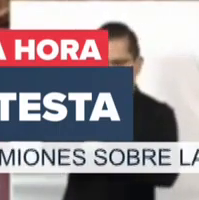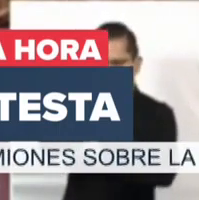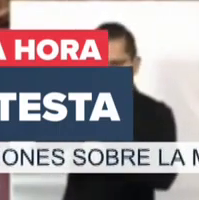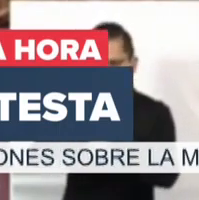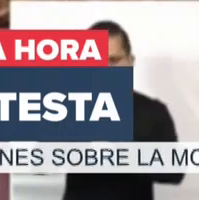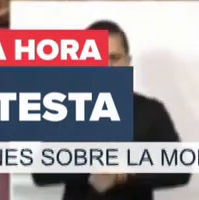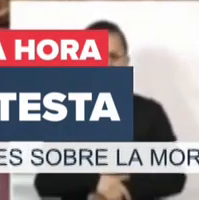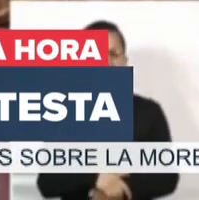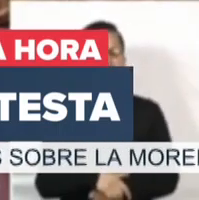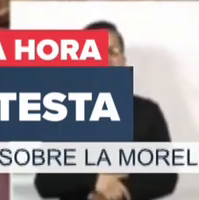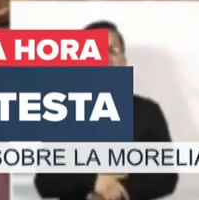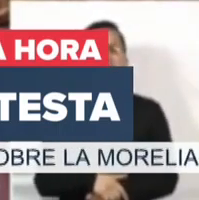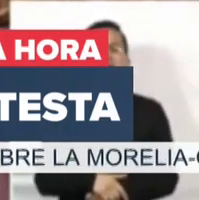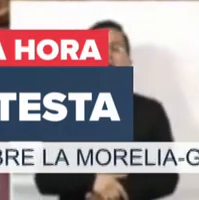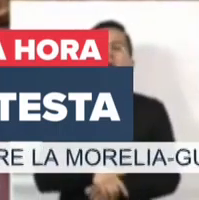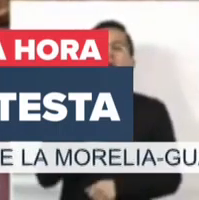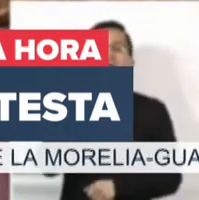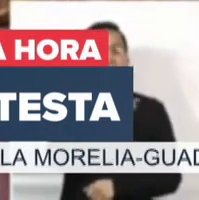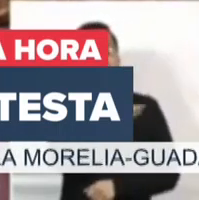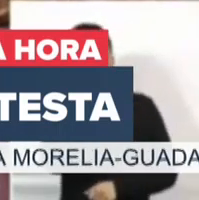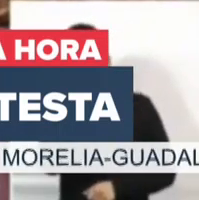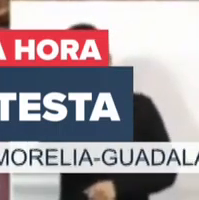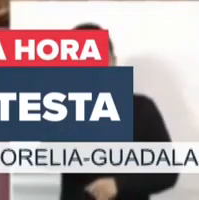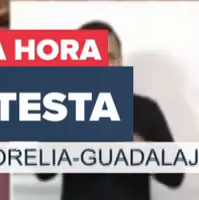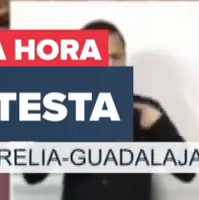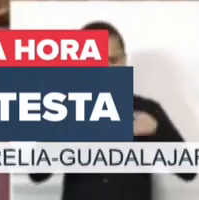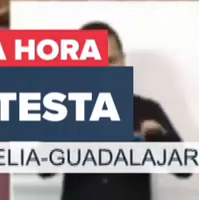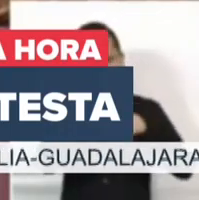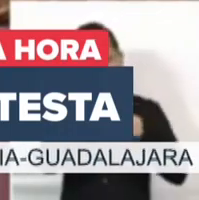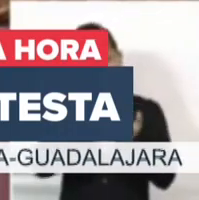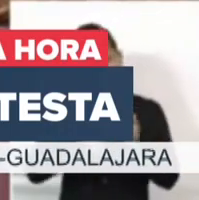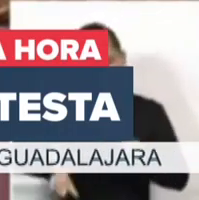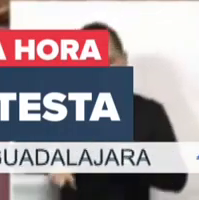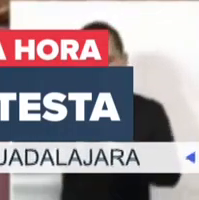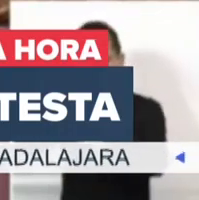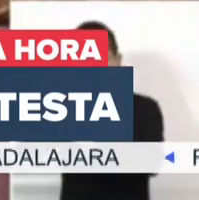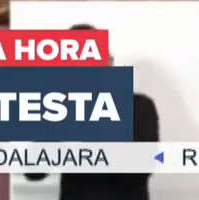2023-2027. Afuera del Palacio de la Escuela de Medicina, algunos grupos protestaron contra el nombramiento.